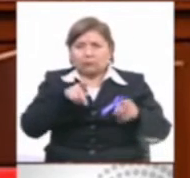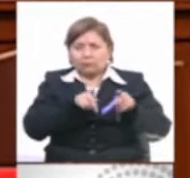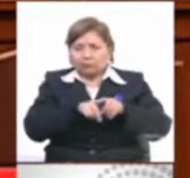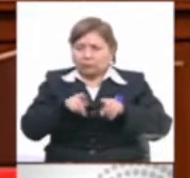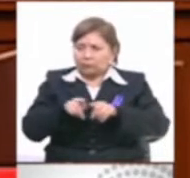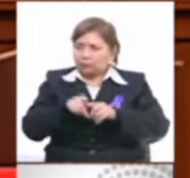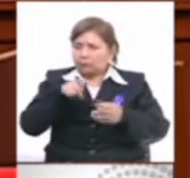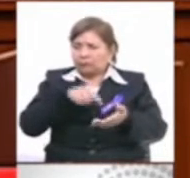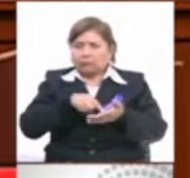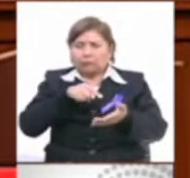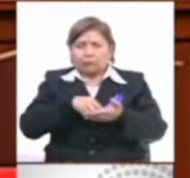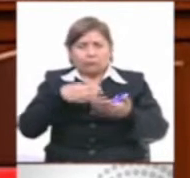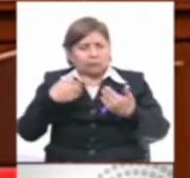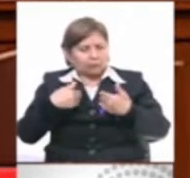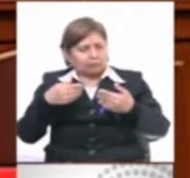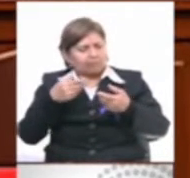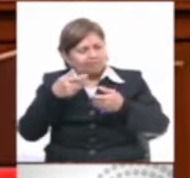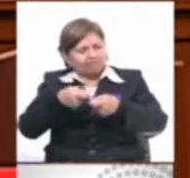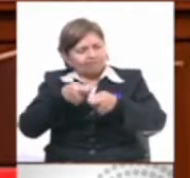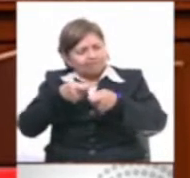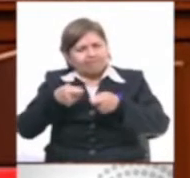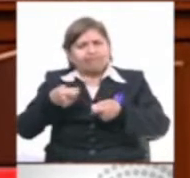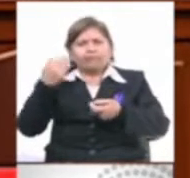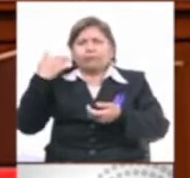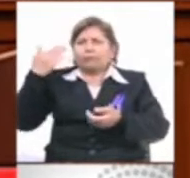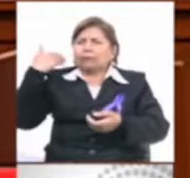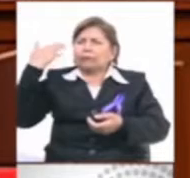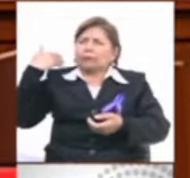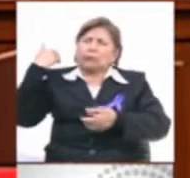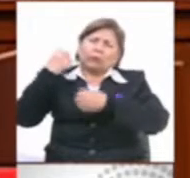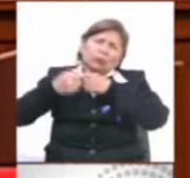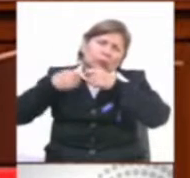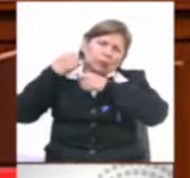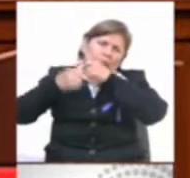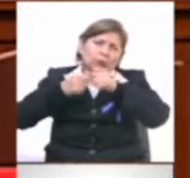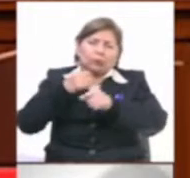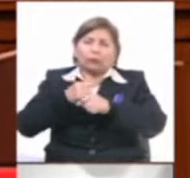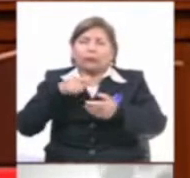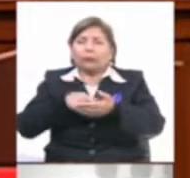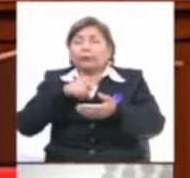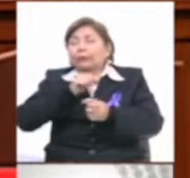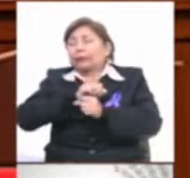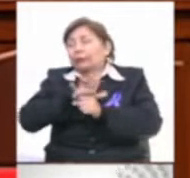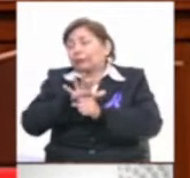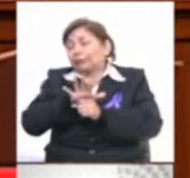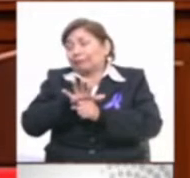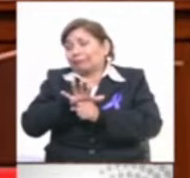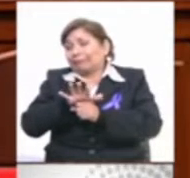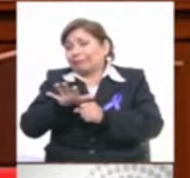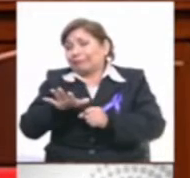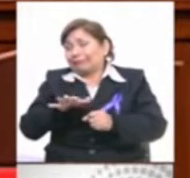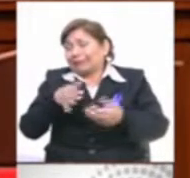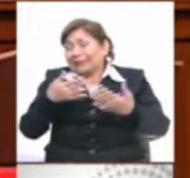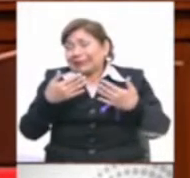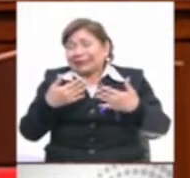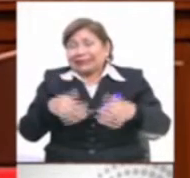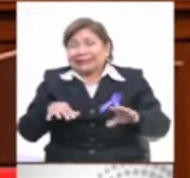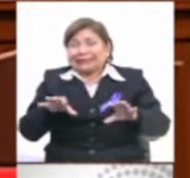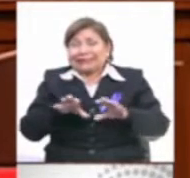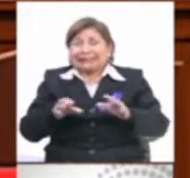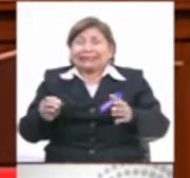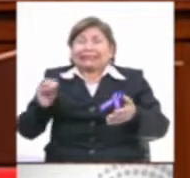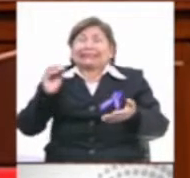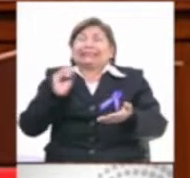las deudas que el Estado arrastra hace décadas y que la pandemia del COVID-19 no ha hecho más